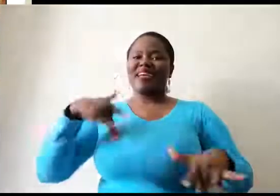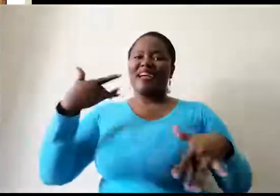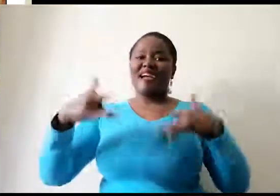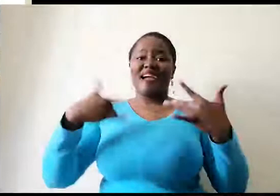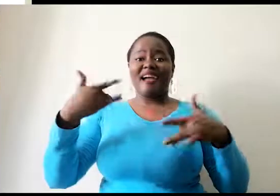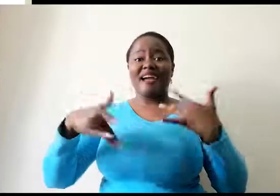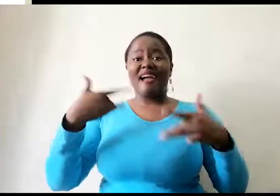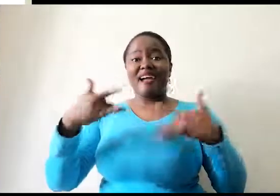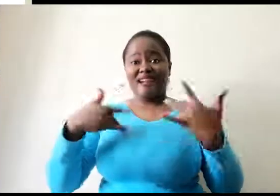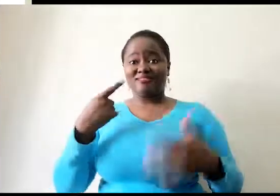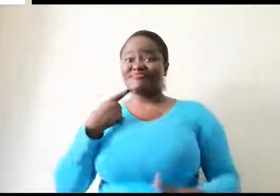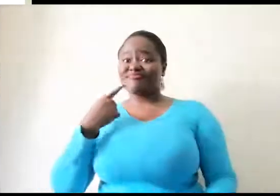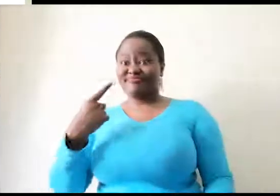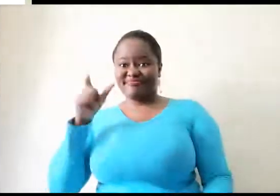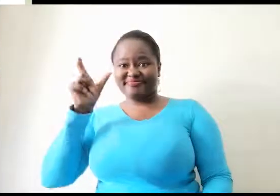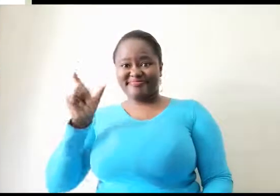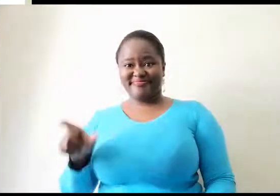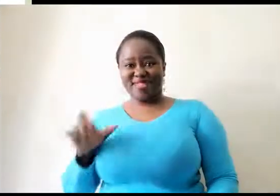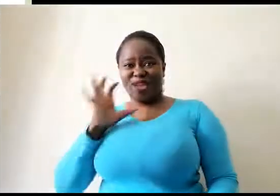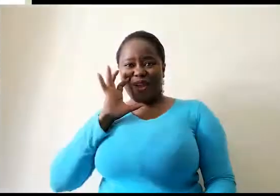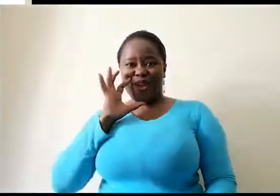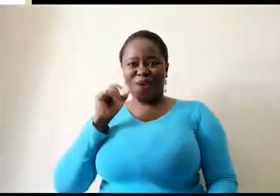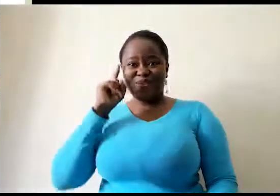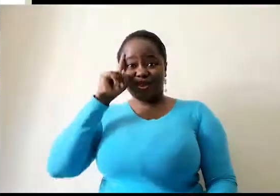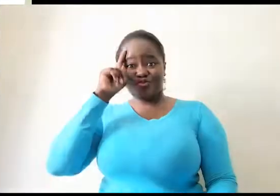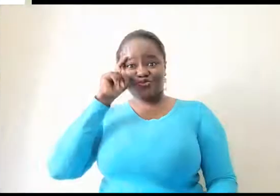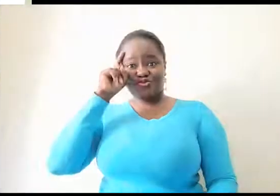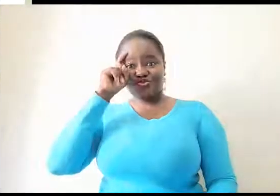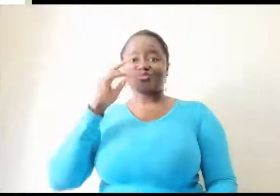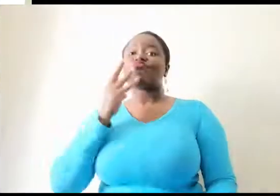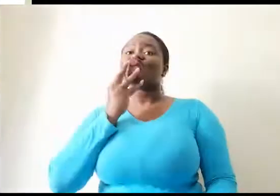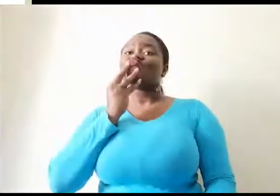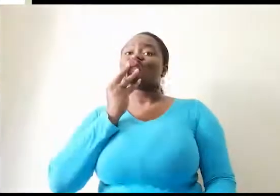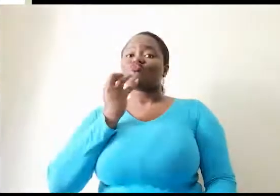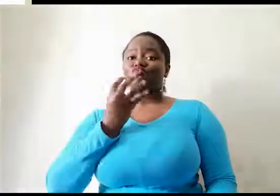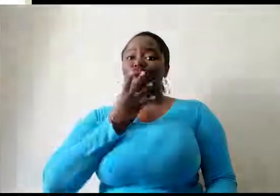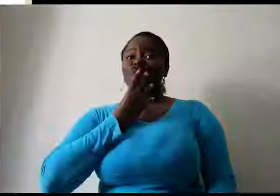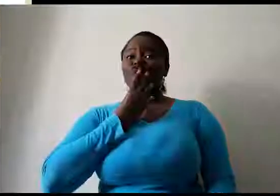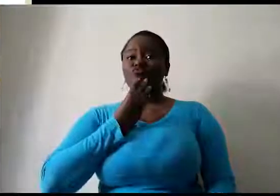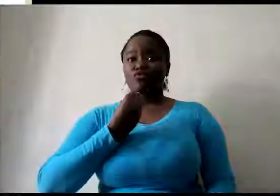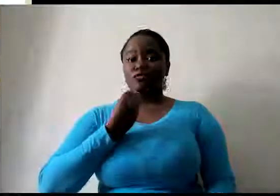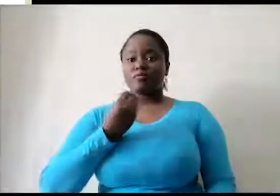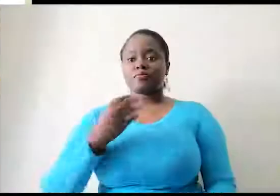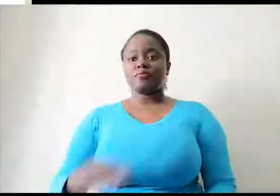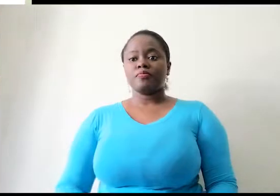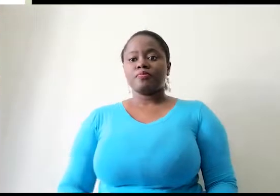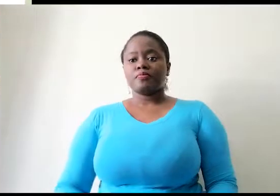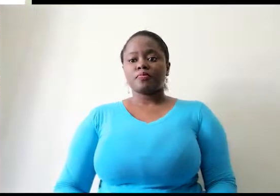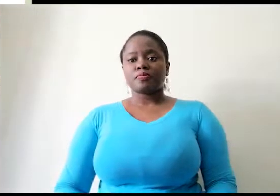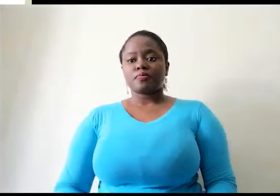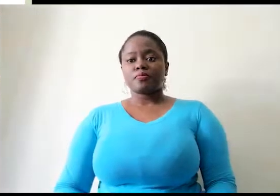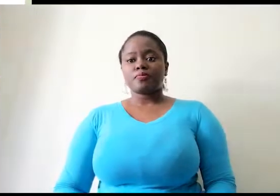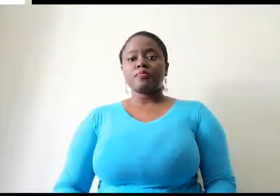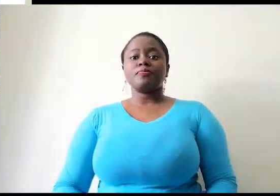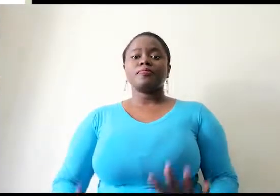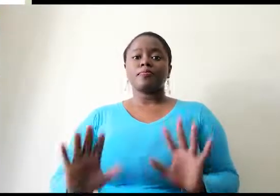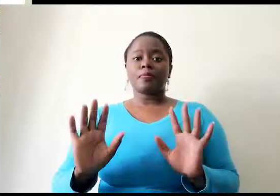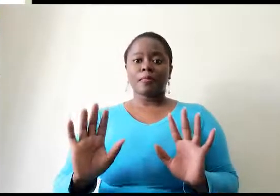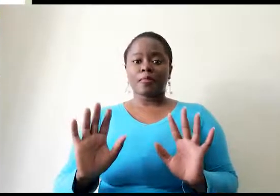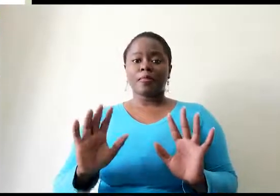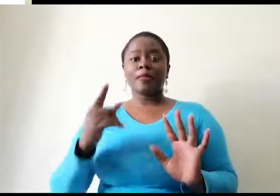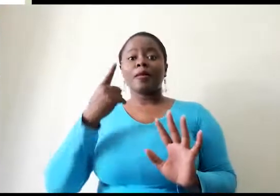el placer. Decía Epicuro, la naturaleza ha puesto como objetivo de todas las acciones de los seres